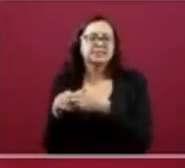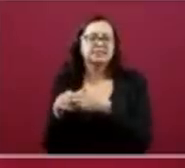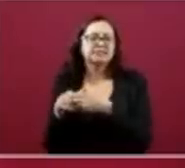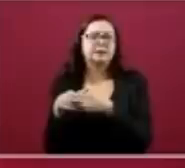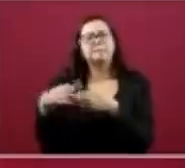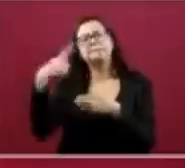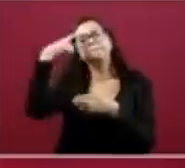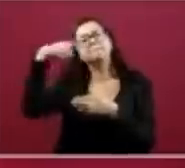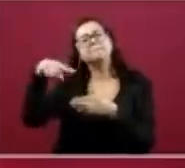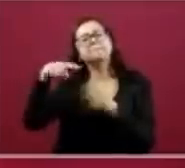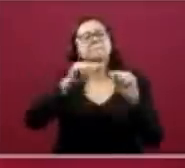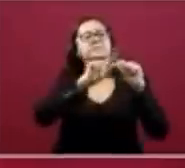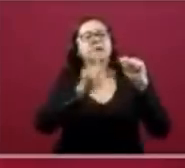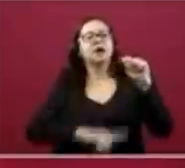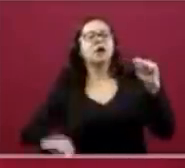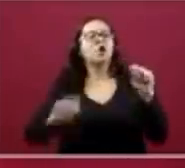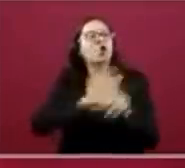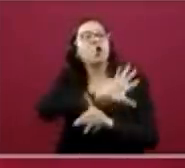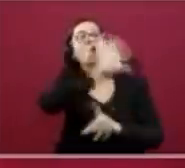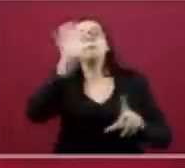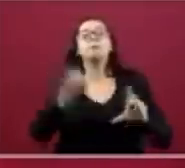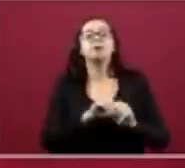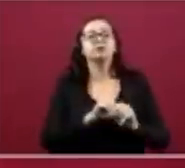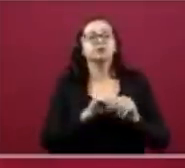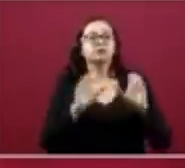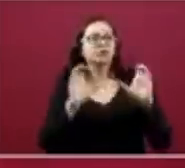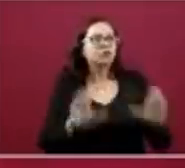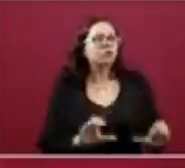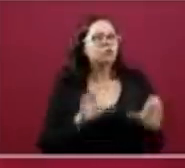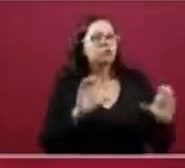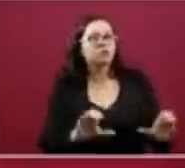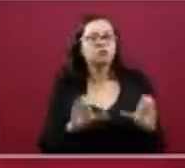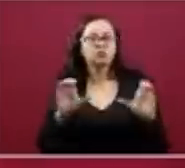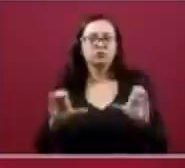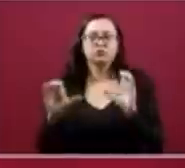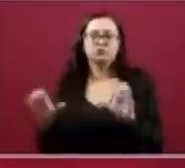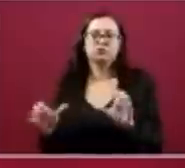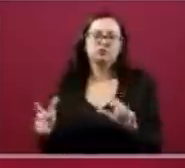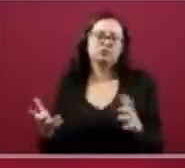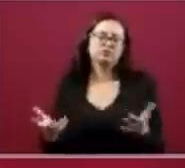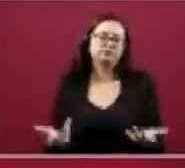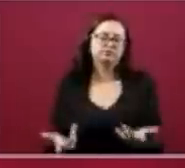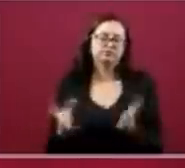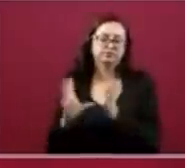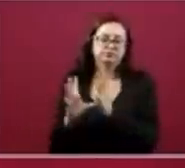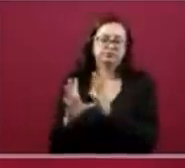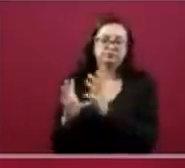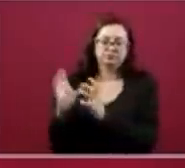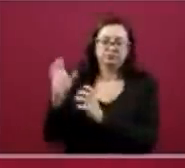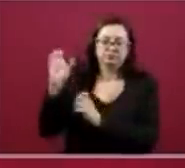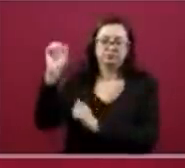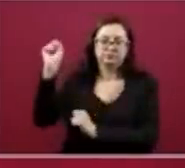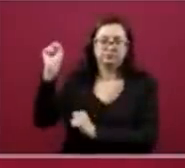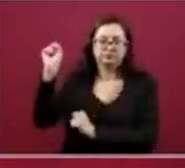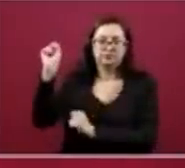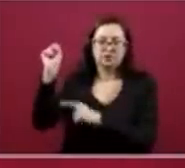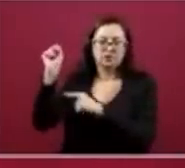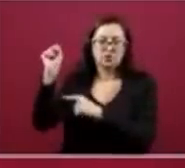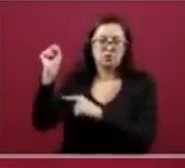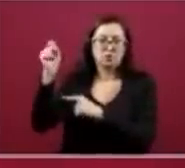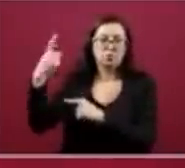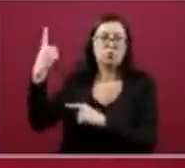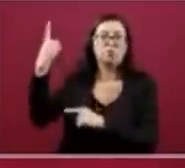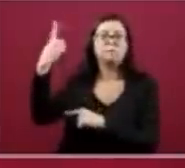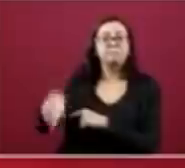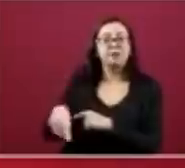garantizar la seguridad pública. De acuerdo a la Constitución, el Ejército, la Marina,